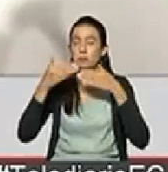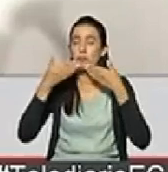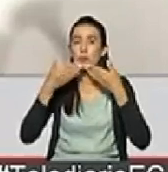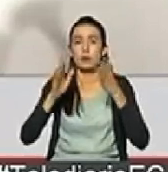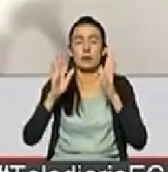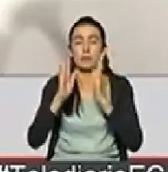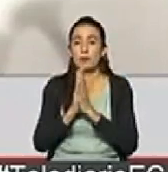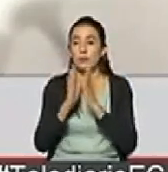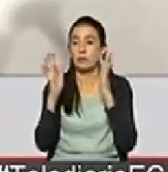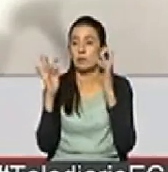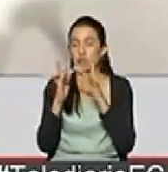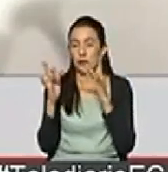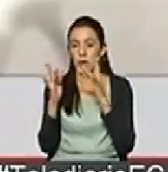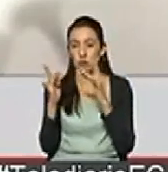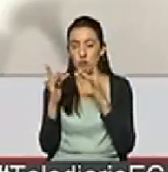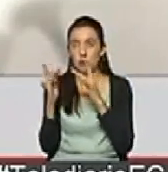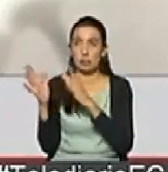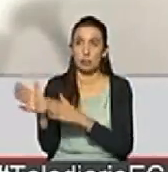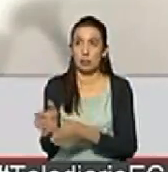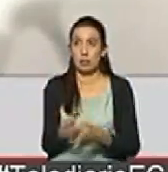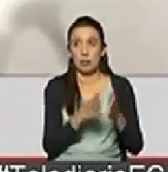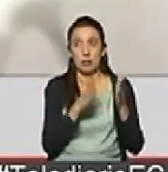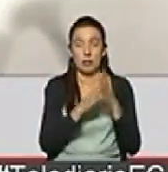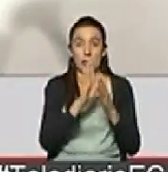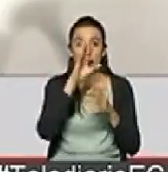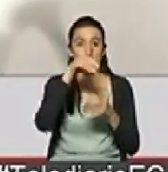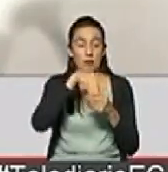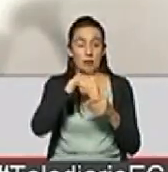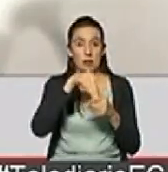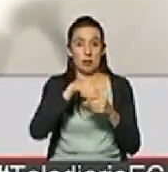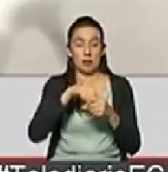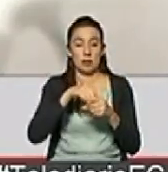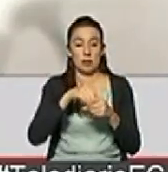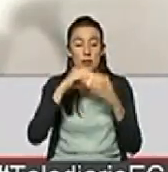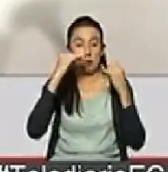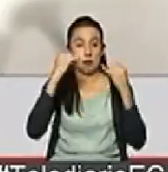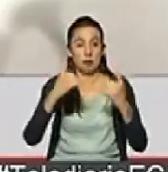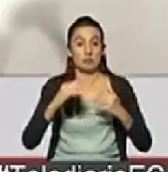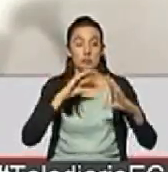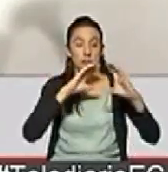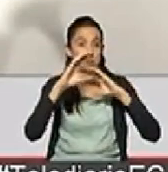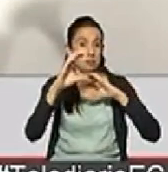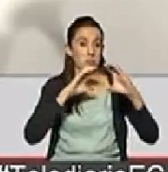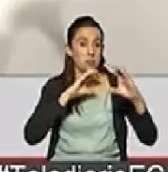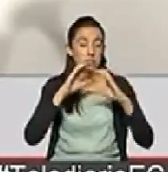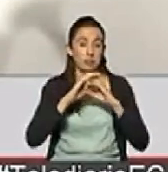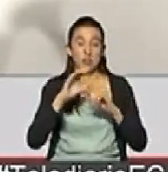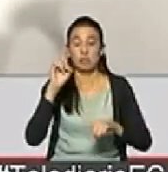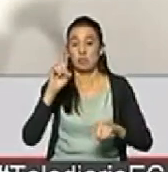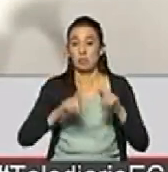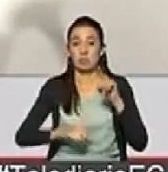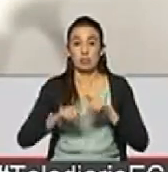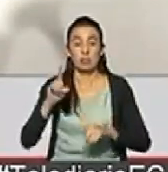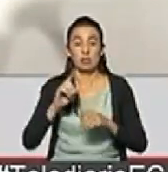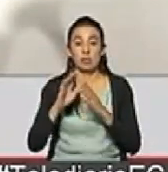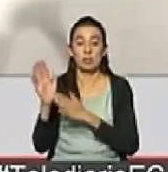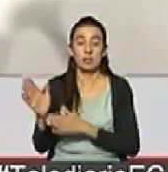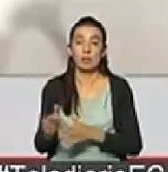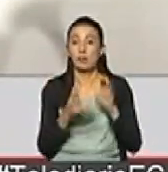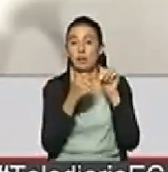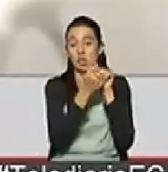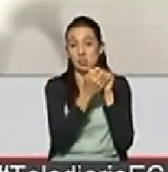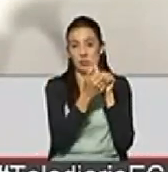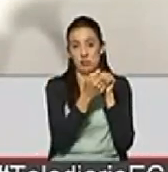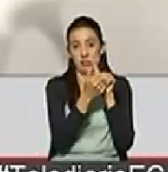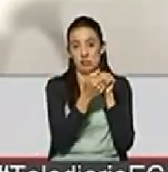contacto. Es un poco paradójico pensar que estamos en el siglo de la comunicación. Tenemos al mundo en las manos con un aparato, con